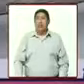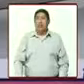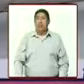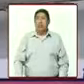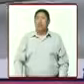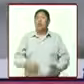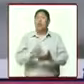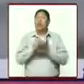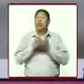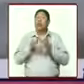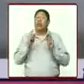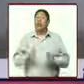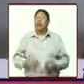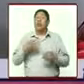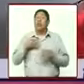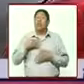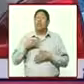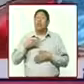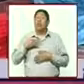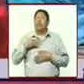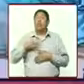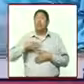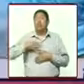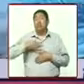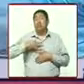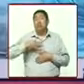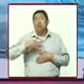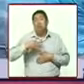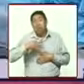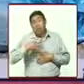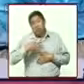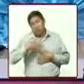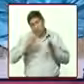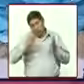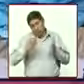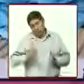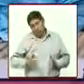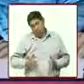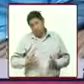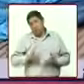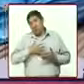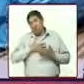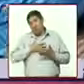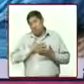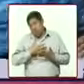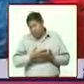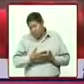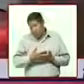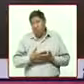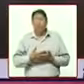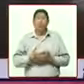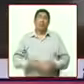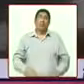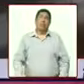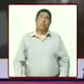Llega la ayuda de personas voluntarias que tienen empatía con las familias que han perdido todo.